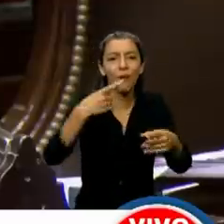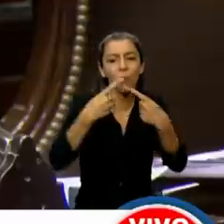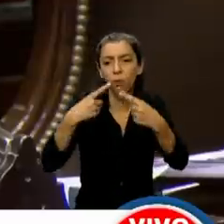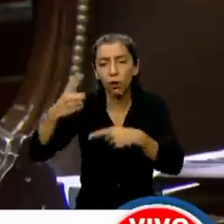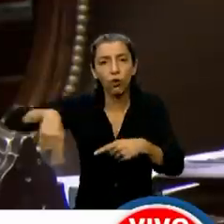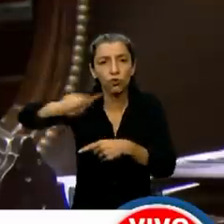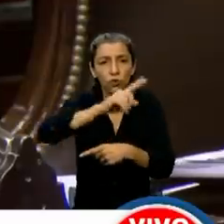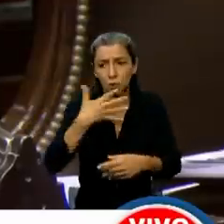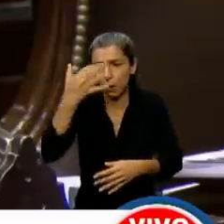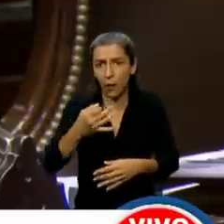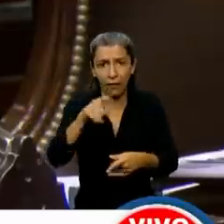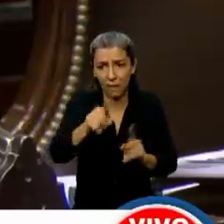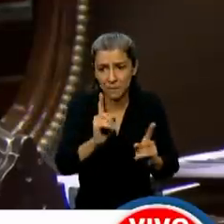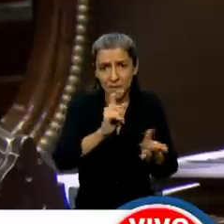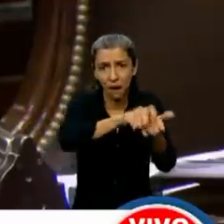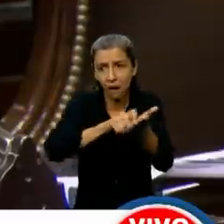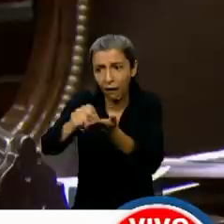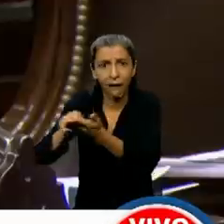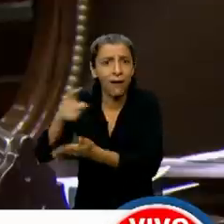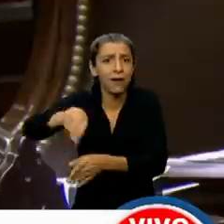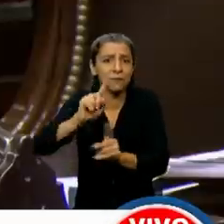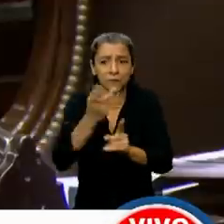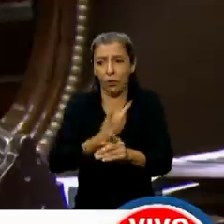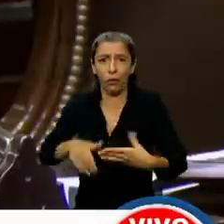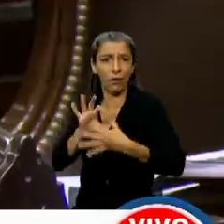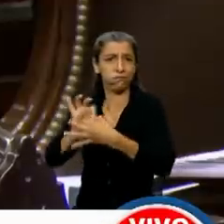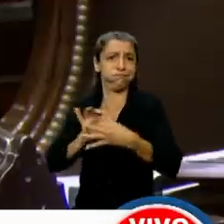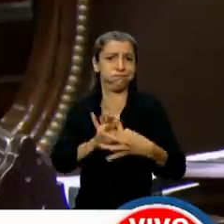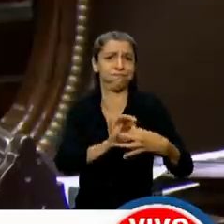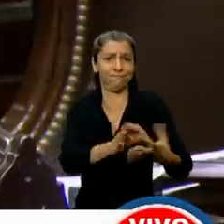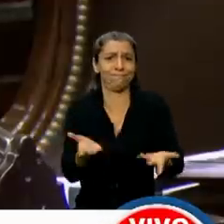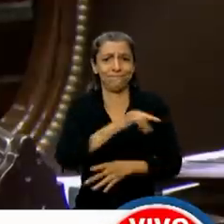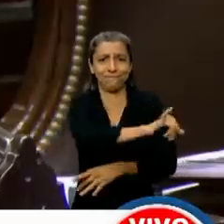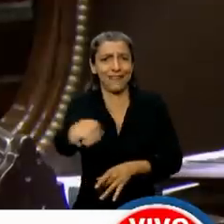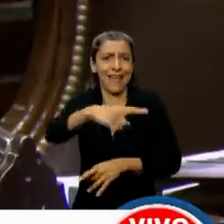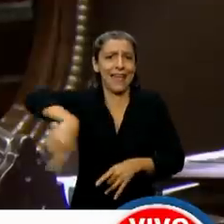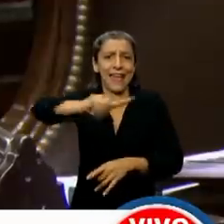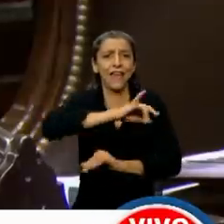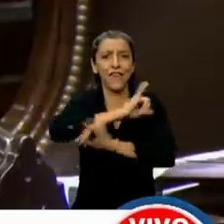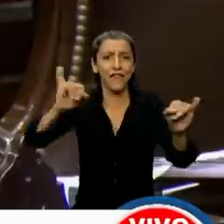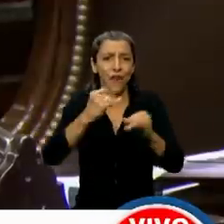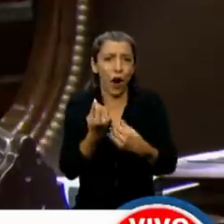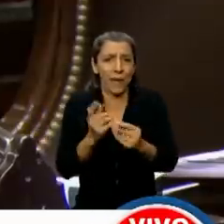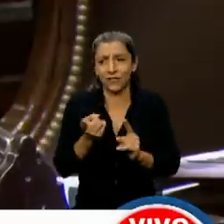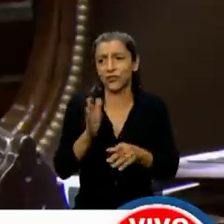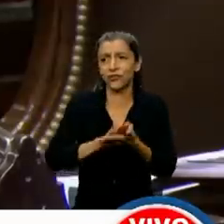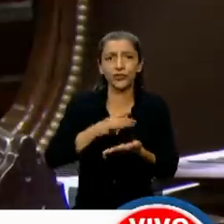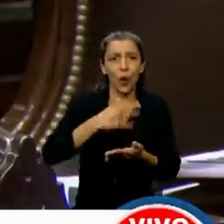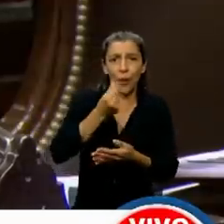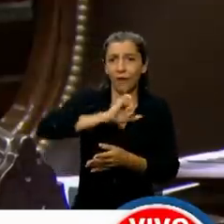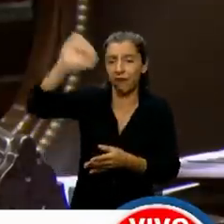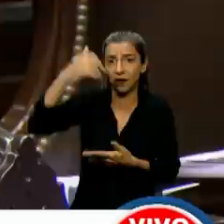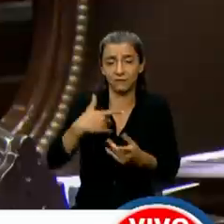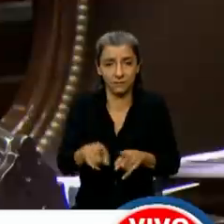consultoras de ciencia variable era la del que le informaba el gobierno cómo iba a ser el gasto inflacionario me acuerdo que en un mismo